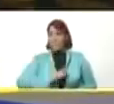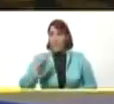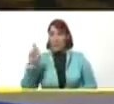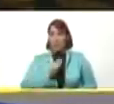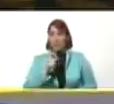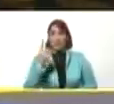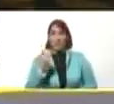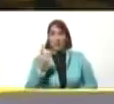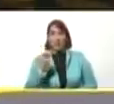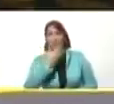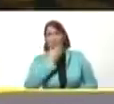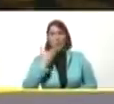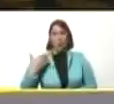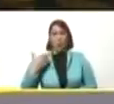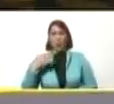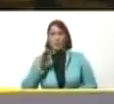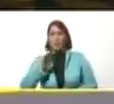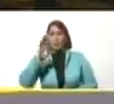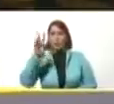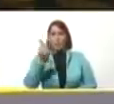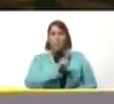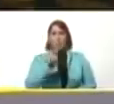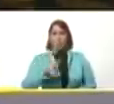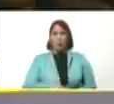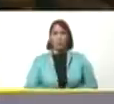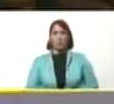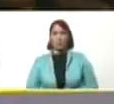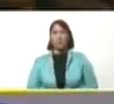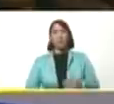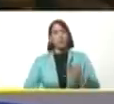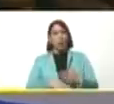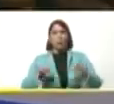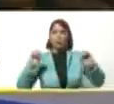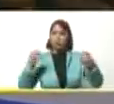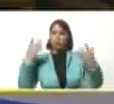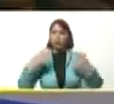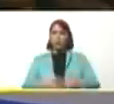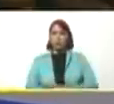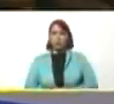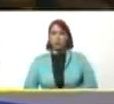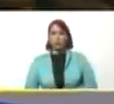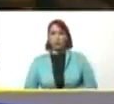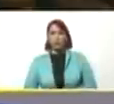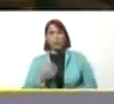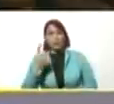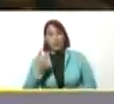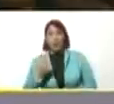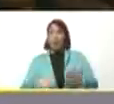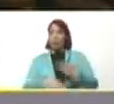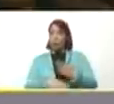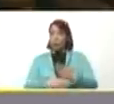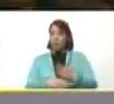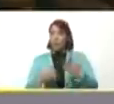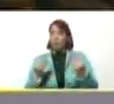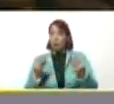serán mejores para los venezolanos y las venezolanas. Lo vamos logrando. Falta todavía mucho.